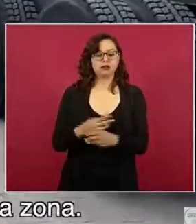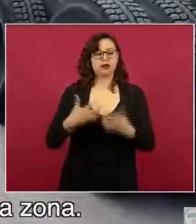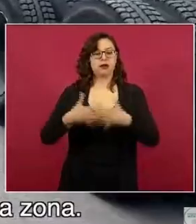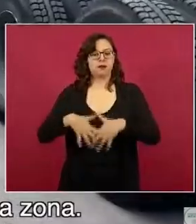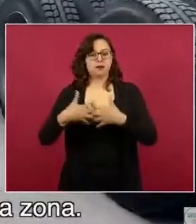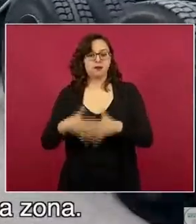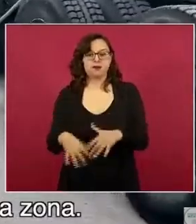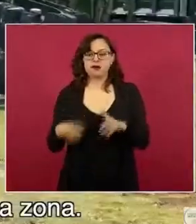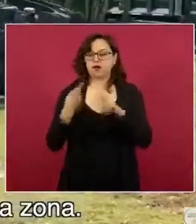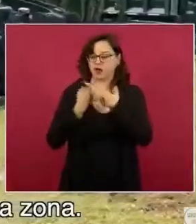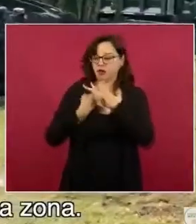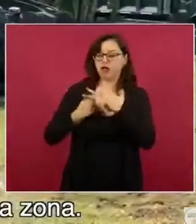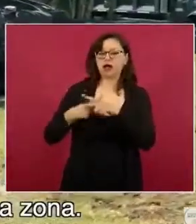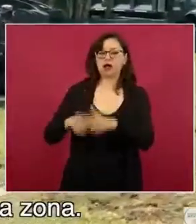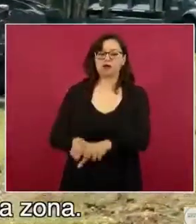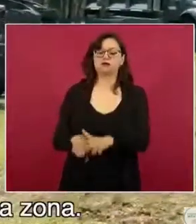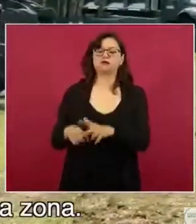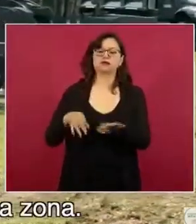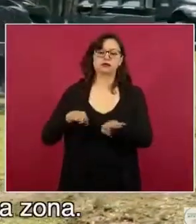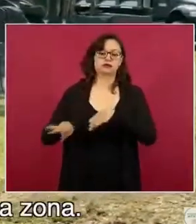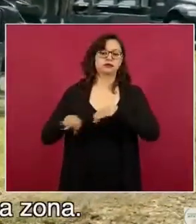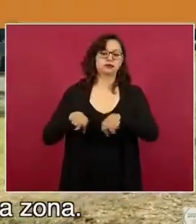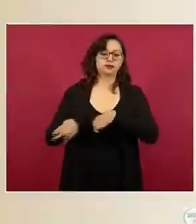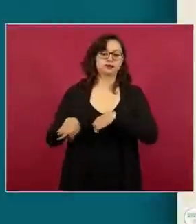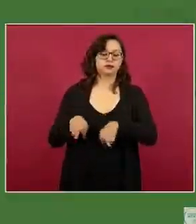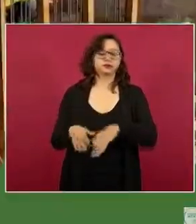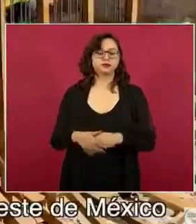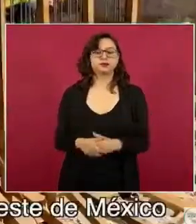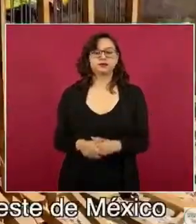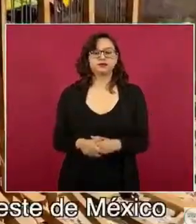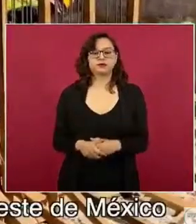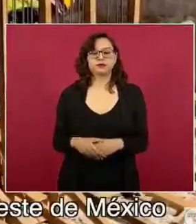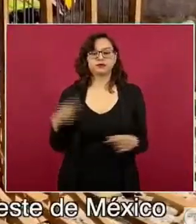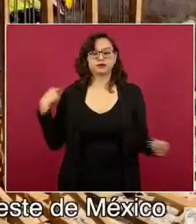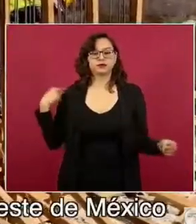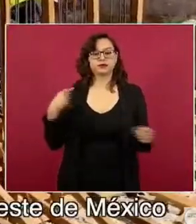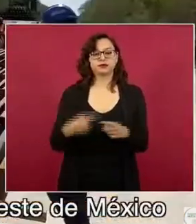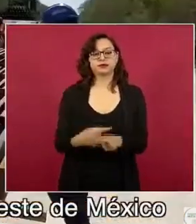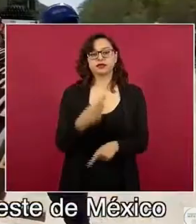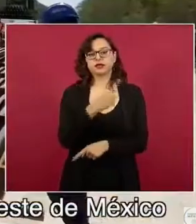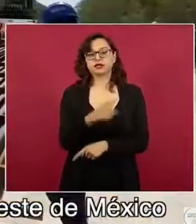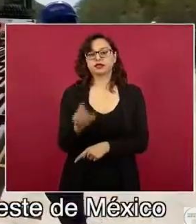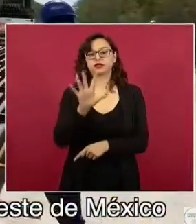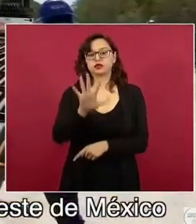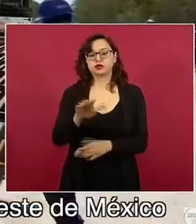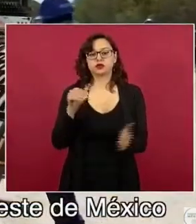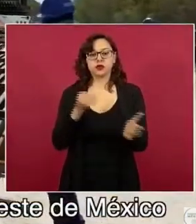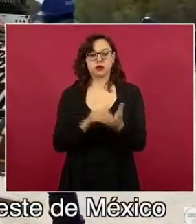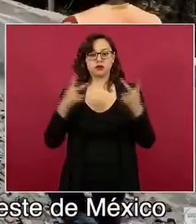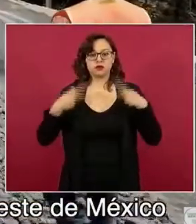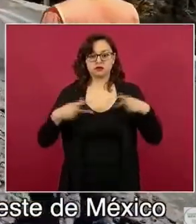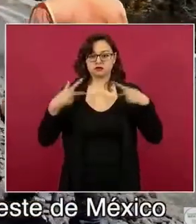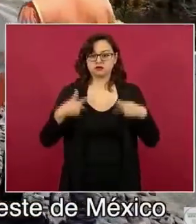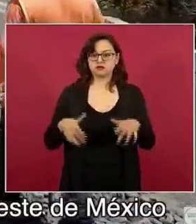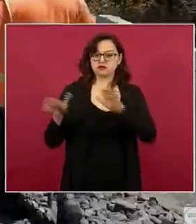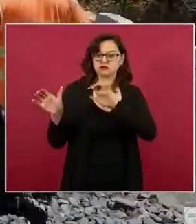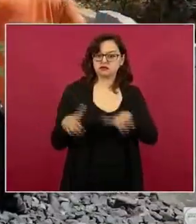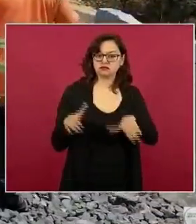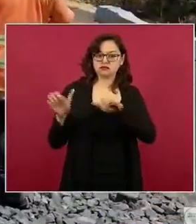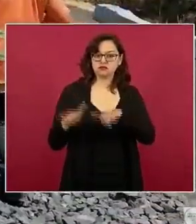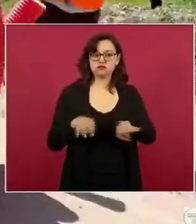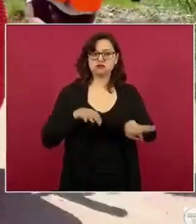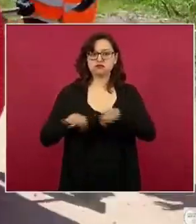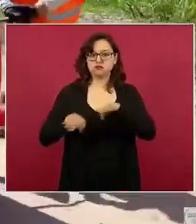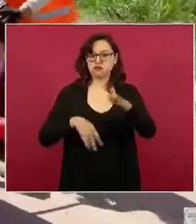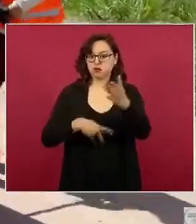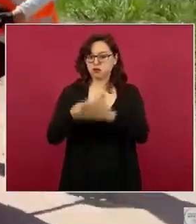los trabajos de vía en esa zona. Ya son 105.000 los empleos generados en el sureste de México por el proyecto